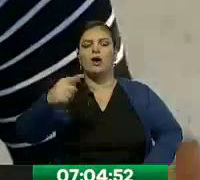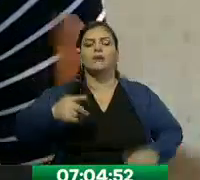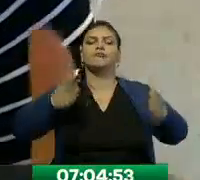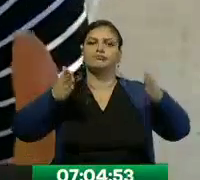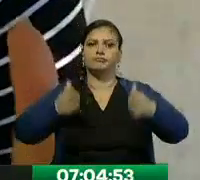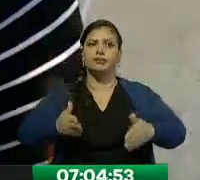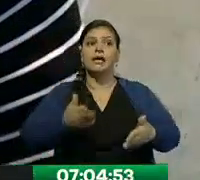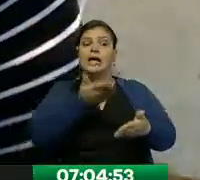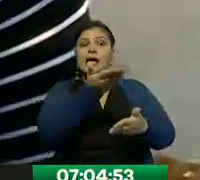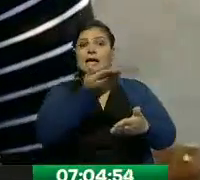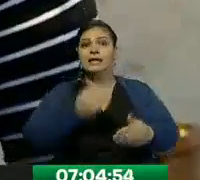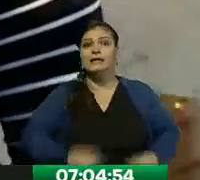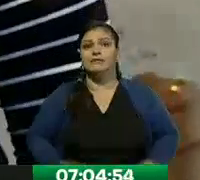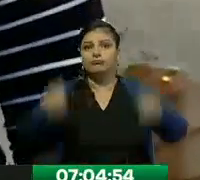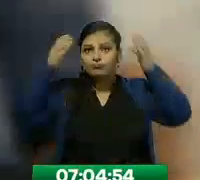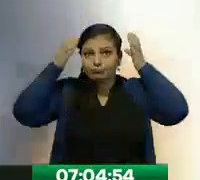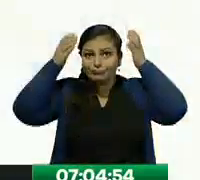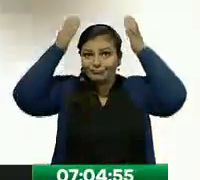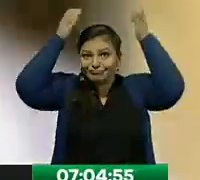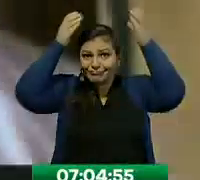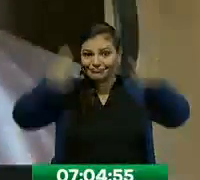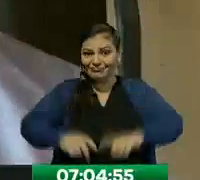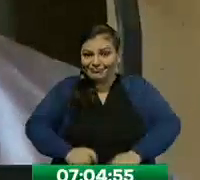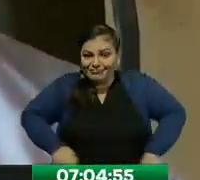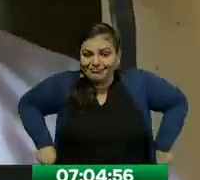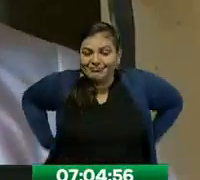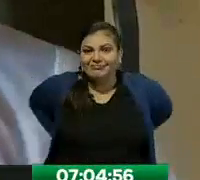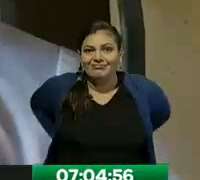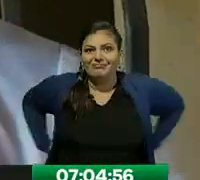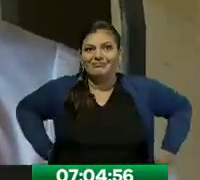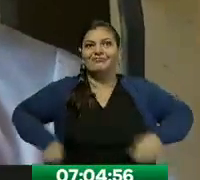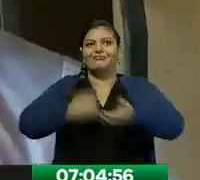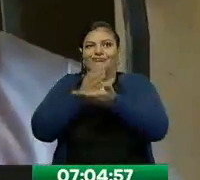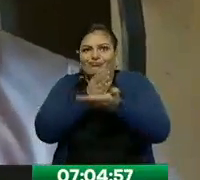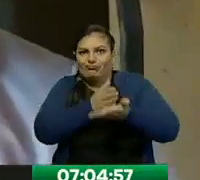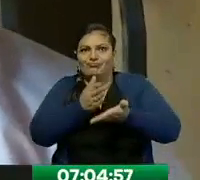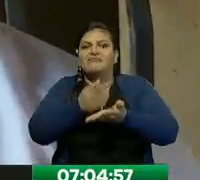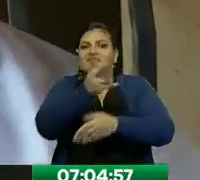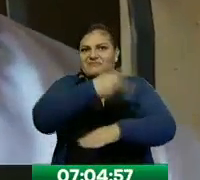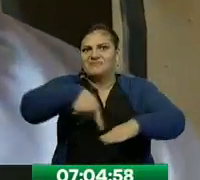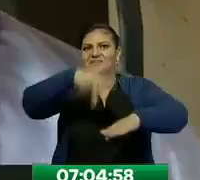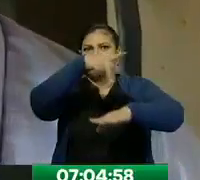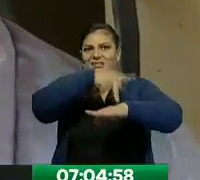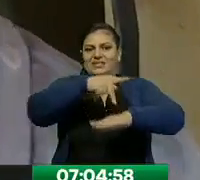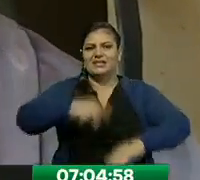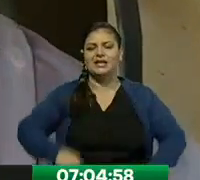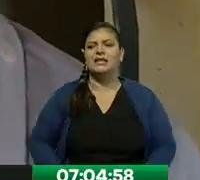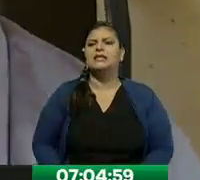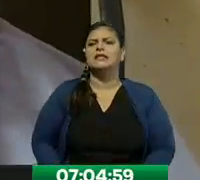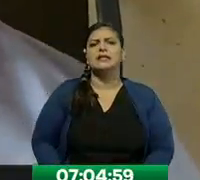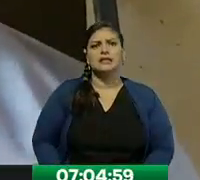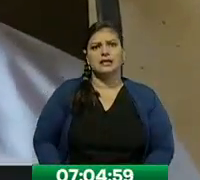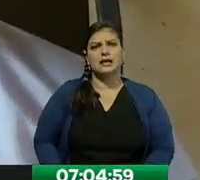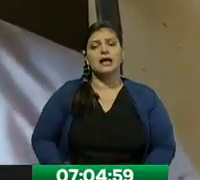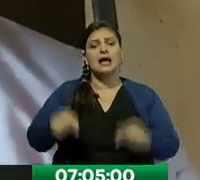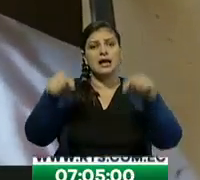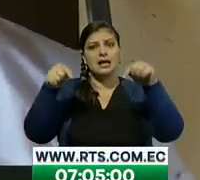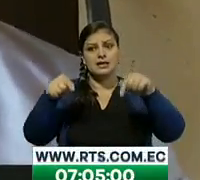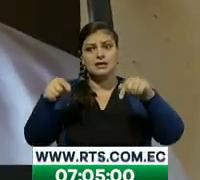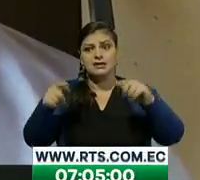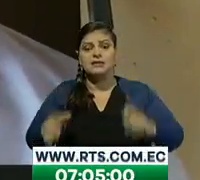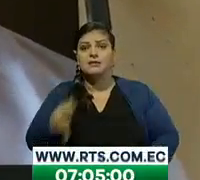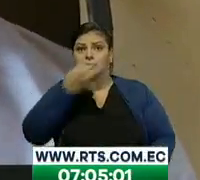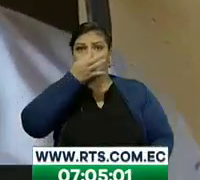importancia de este plato típico por por los productos que se utilizan y por qué hay hampa con o desconocido